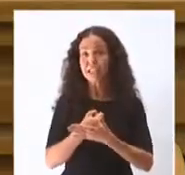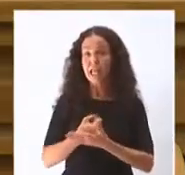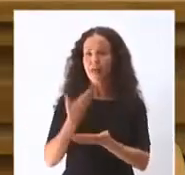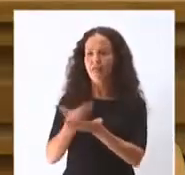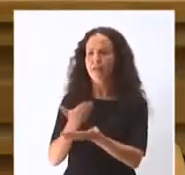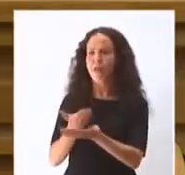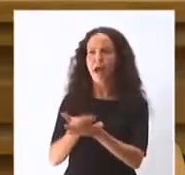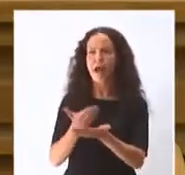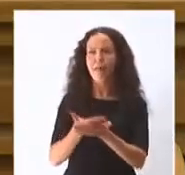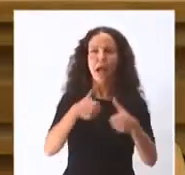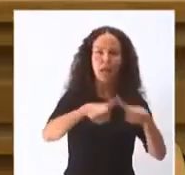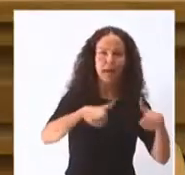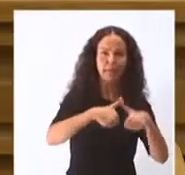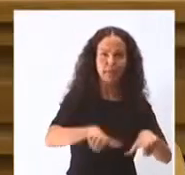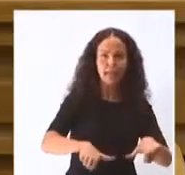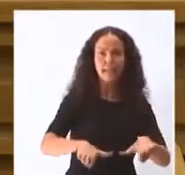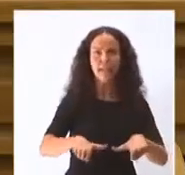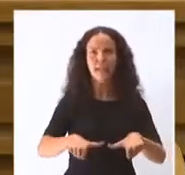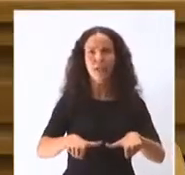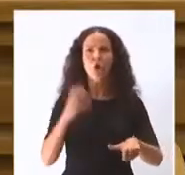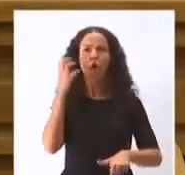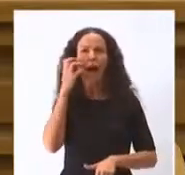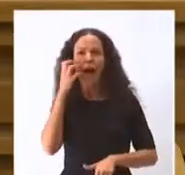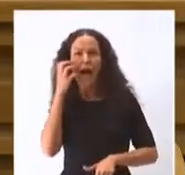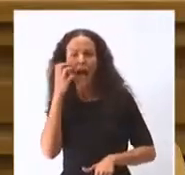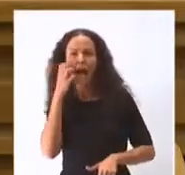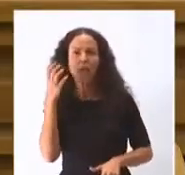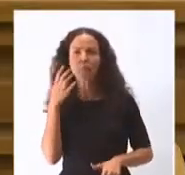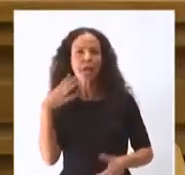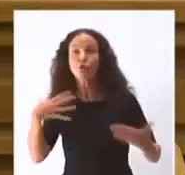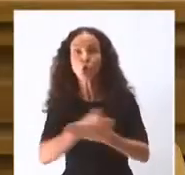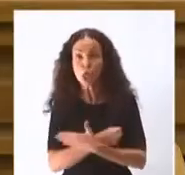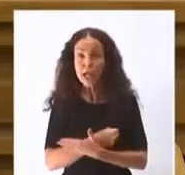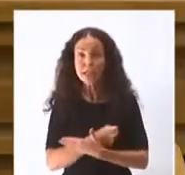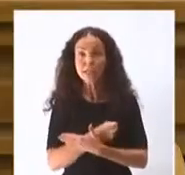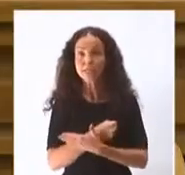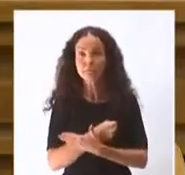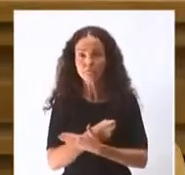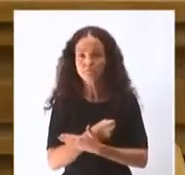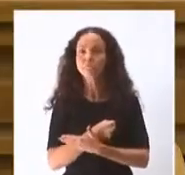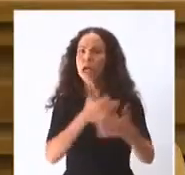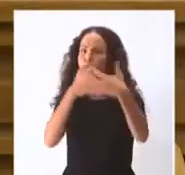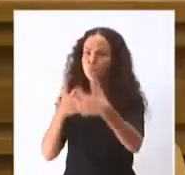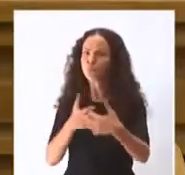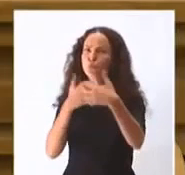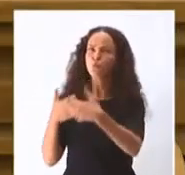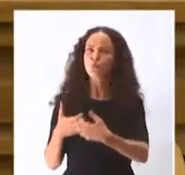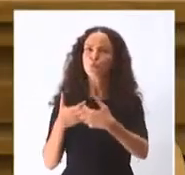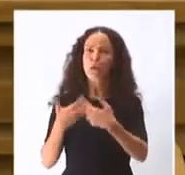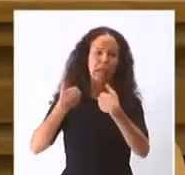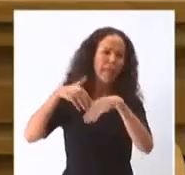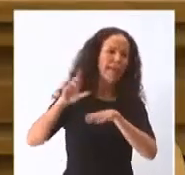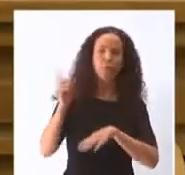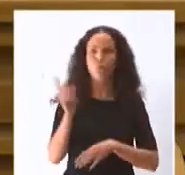la de albacete con jaén todas las estamos empujando en todas no vamos a ninguna vamos a ceder unas podrán ir más